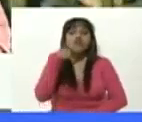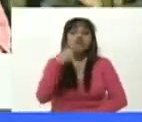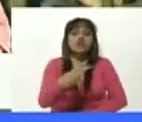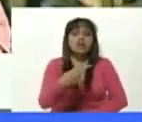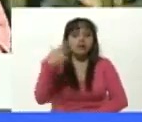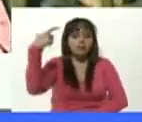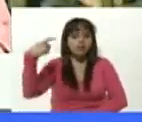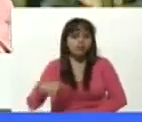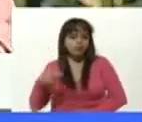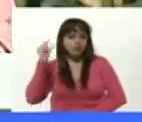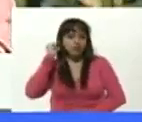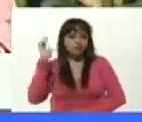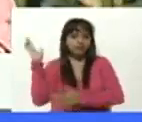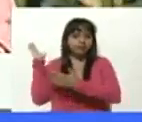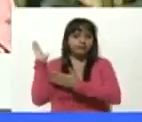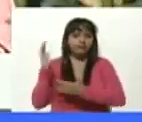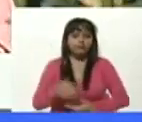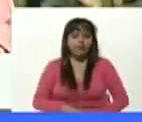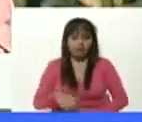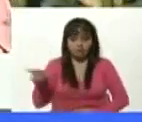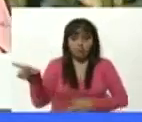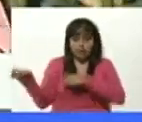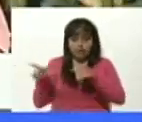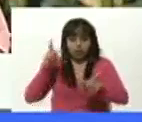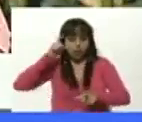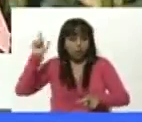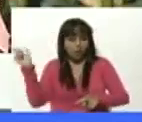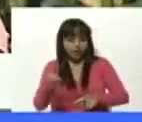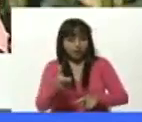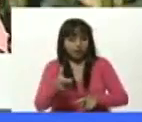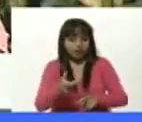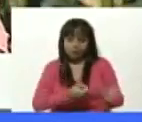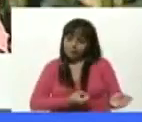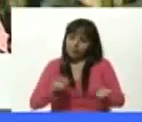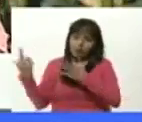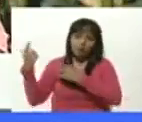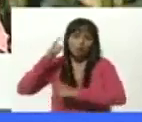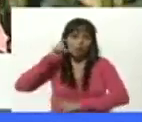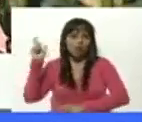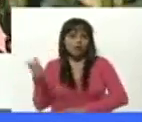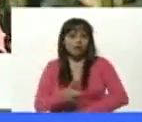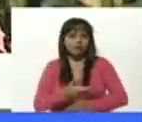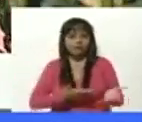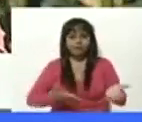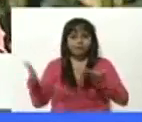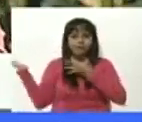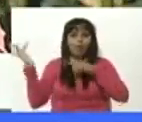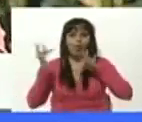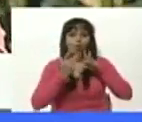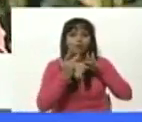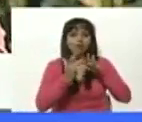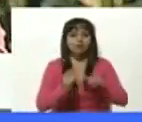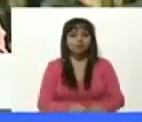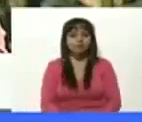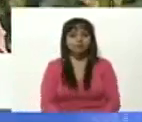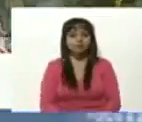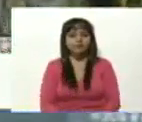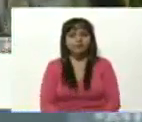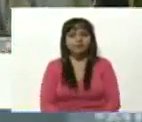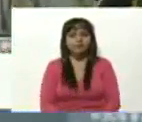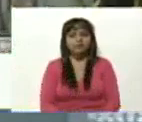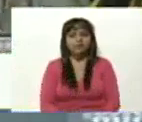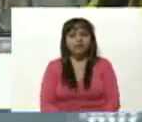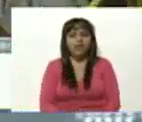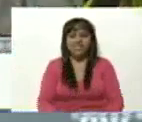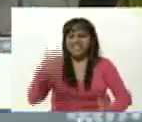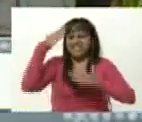Apolonia Herrera. ¿Estamos listos para ir para Guárico? Vamos para Guárico, pues. Adelante, Guárico. Un gran